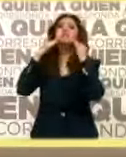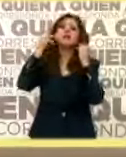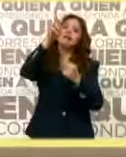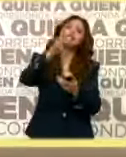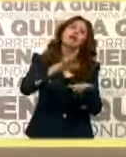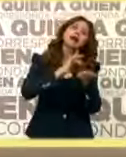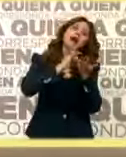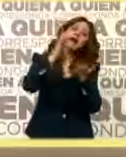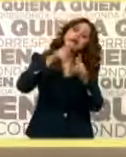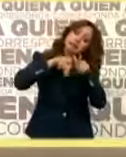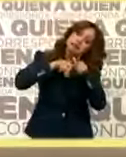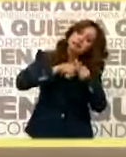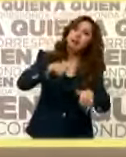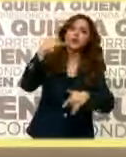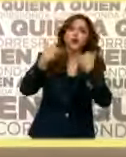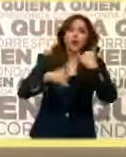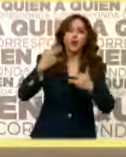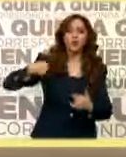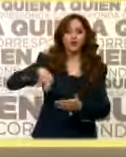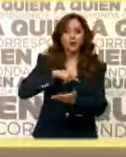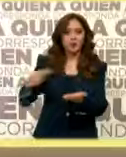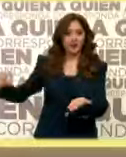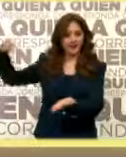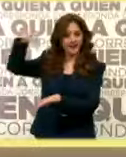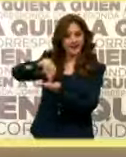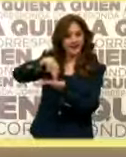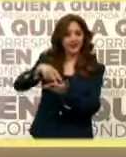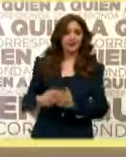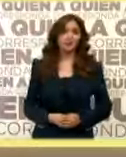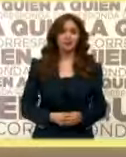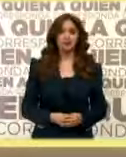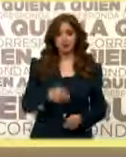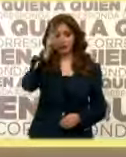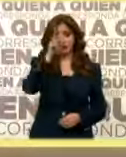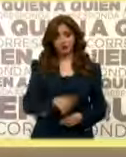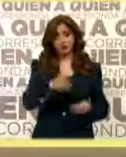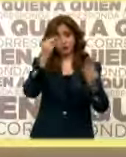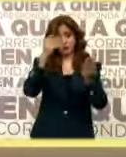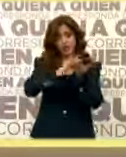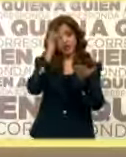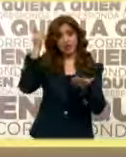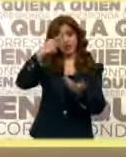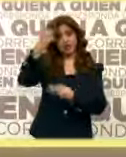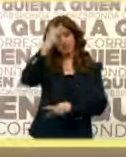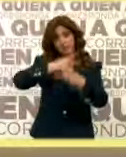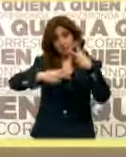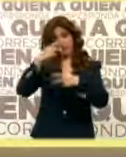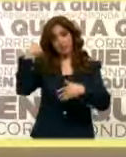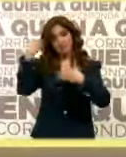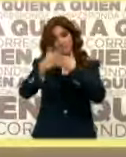en esto y aquí estamos. No, y gracias a ustedes por seguirnos apoyando. Un abrazote a ti y a toda la familia. Gracias. Pronto nos vemos por ahí, me doy una escapadita a